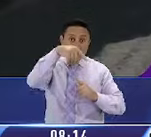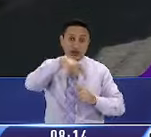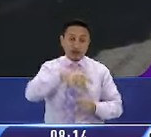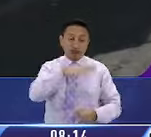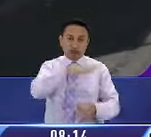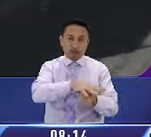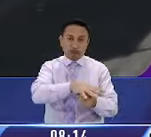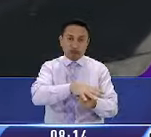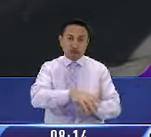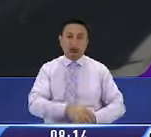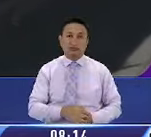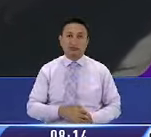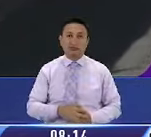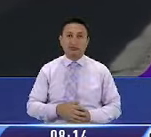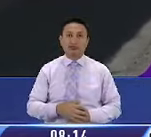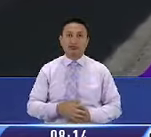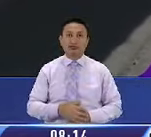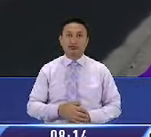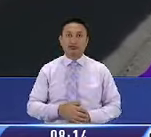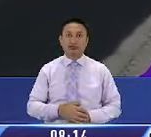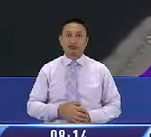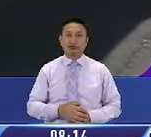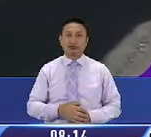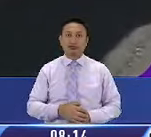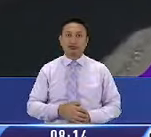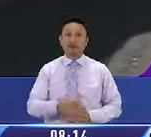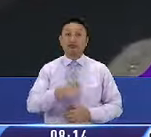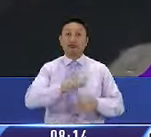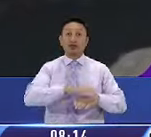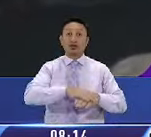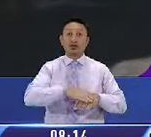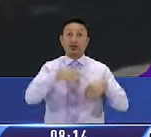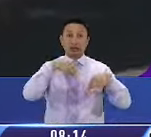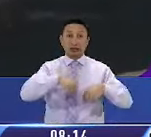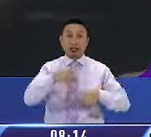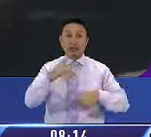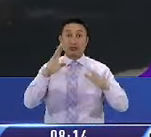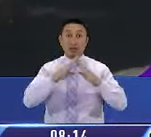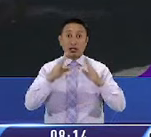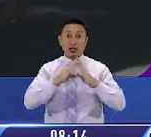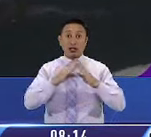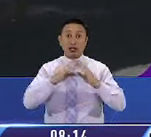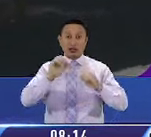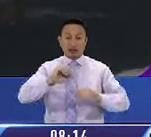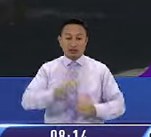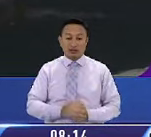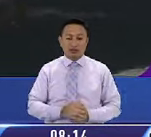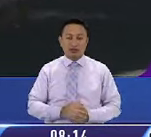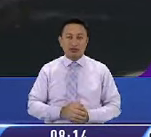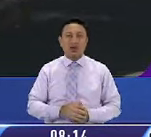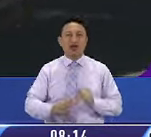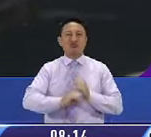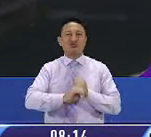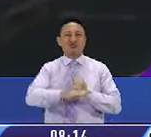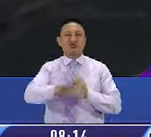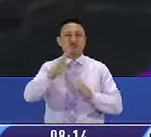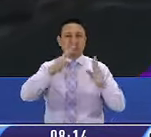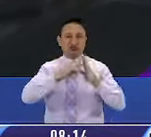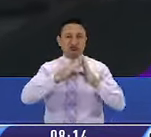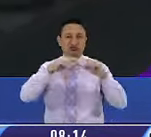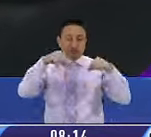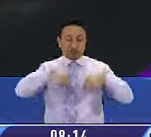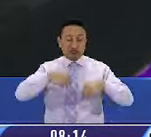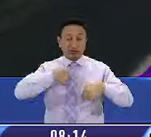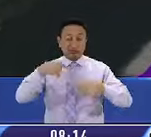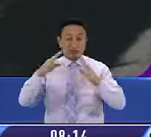sedimento. Entonces, y eso es de los desechos de las viviendas. De las viviendas, sí, los desechos de las viviendas. Entonces, justo le afectó a